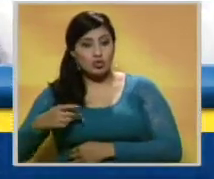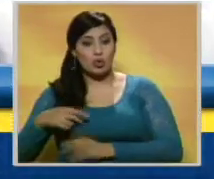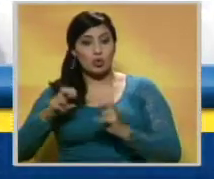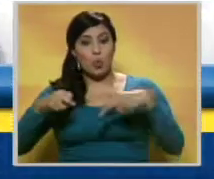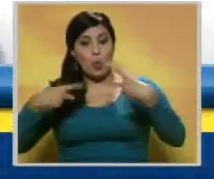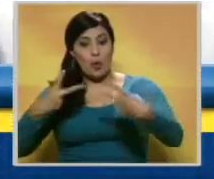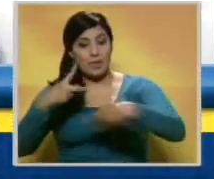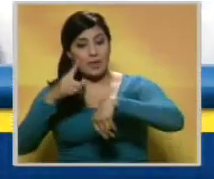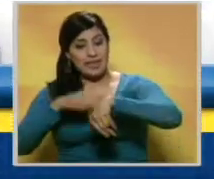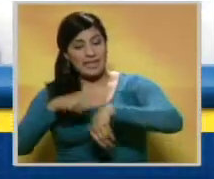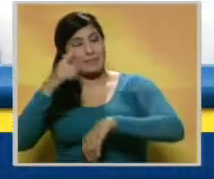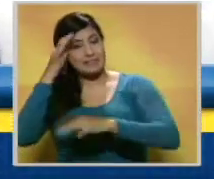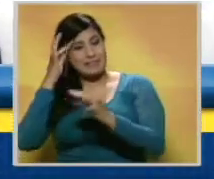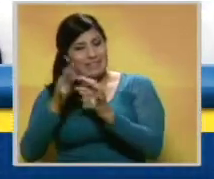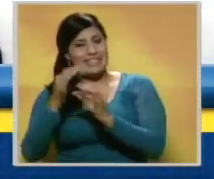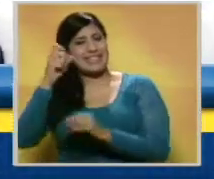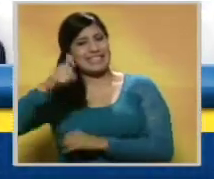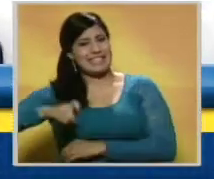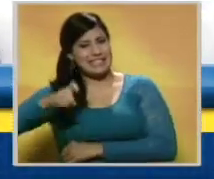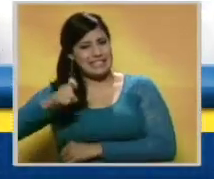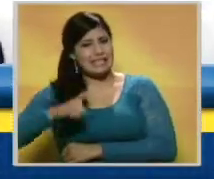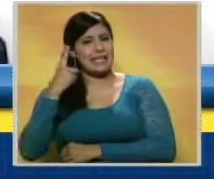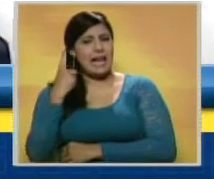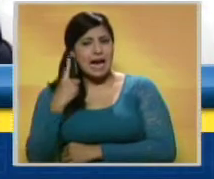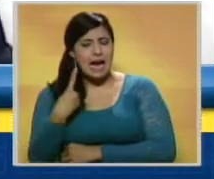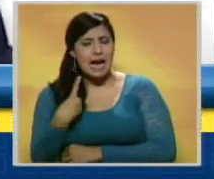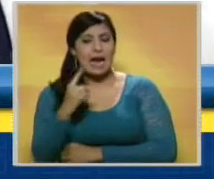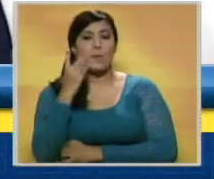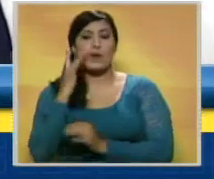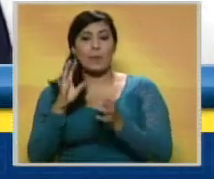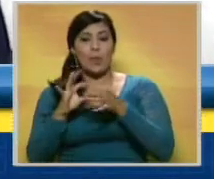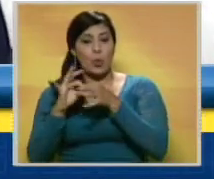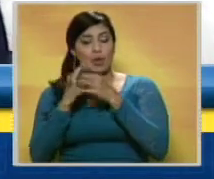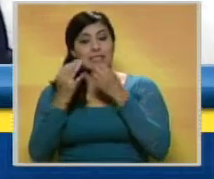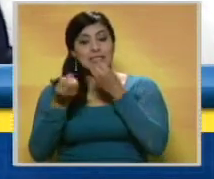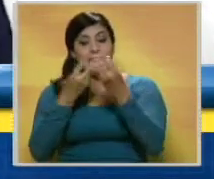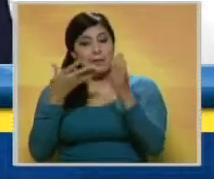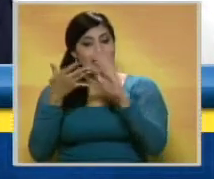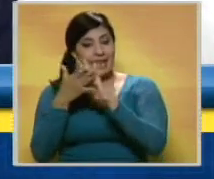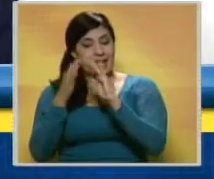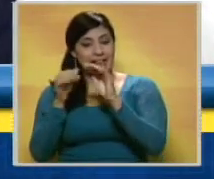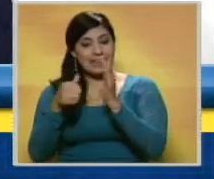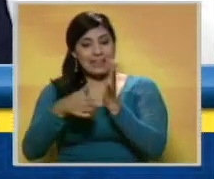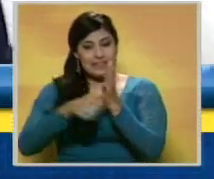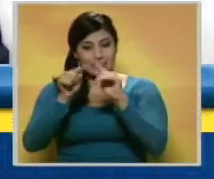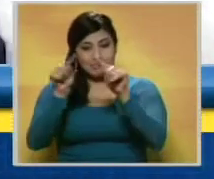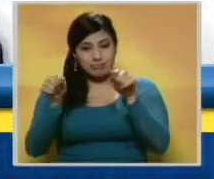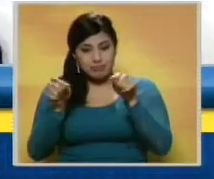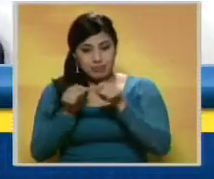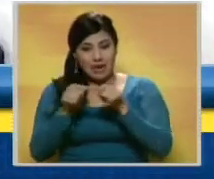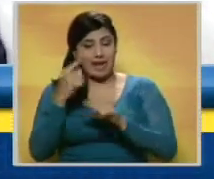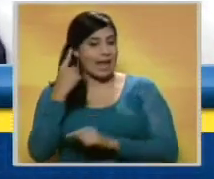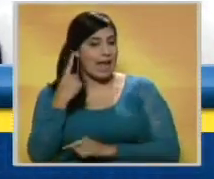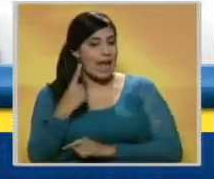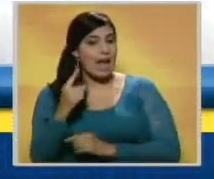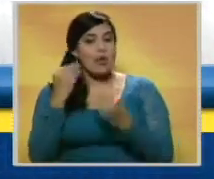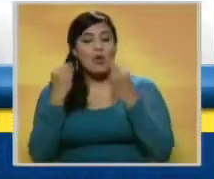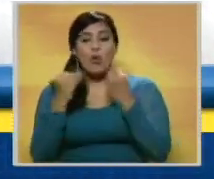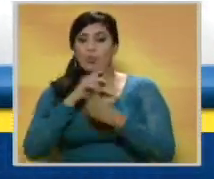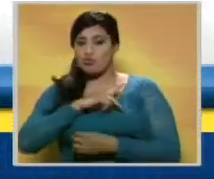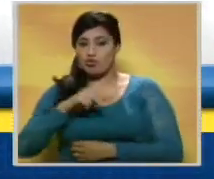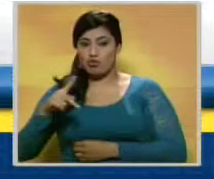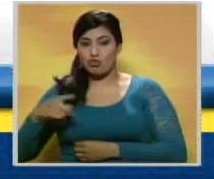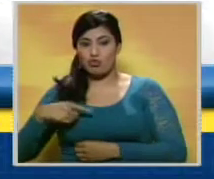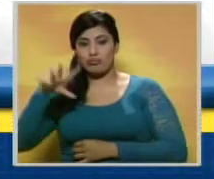Nuevo Tiempo creemos en la necesidad de que esa unidad se exprese a través de una tarjeta única, de una tarjeta donde estemos